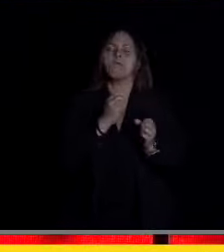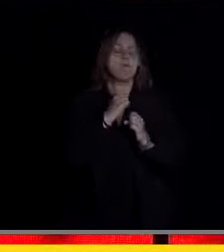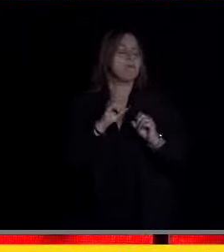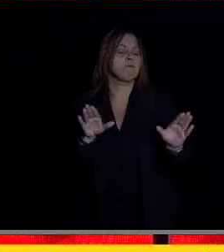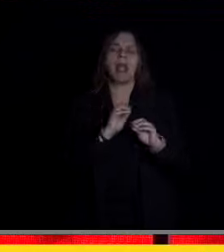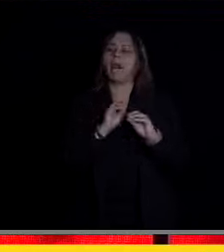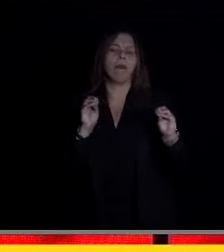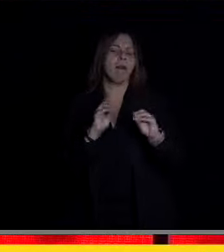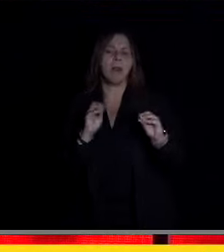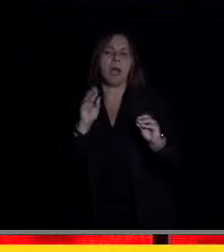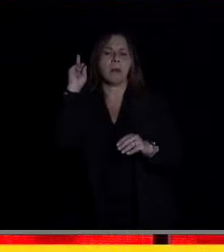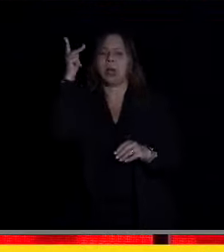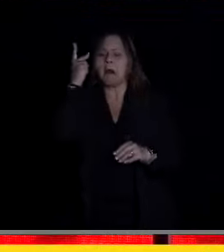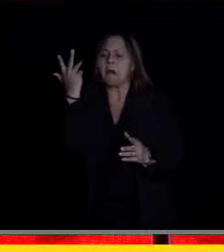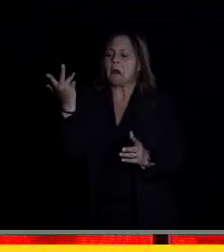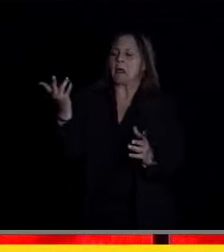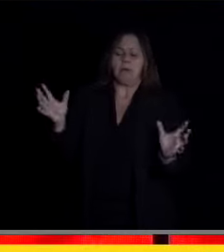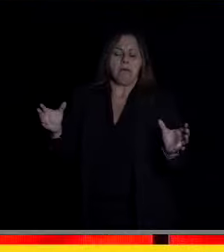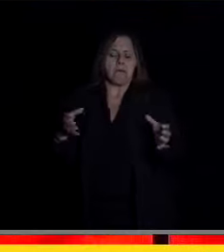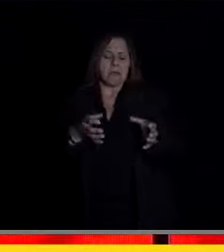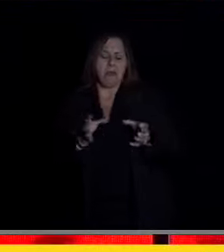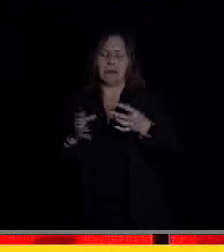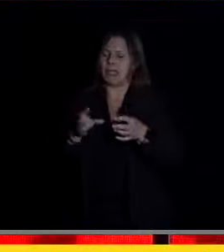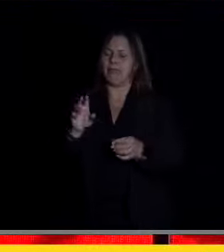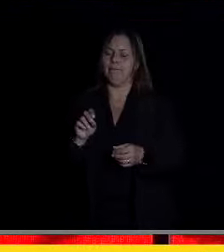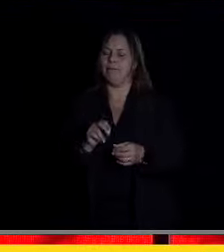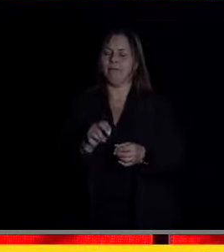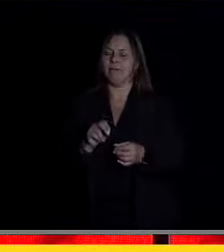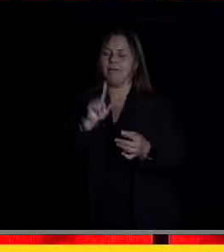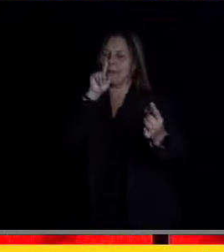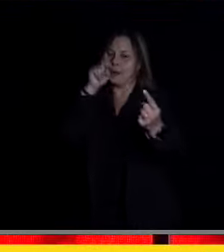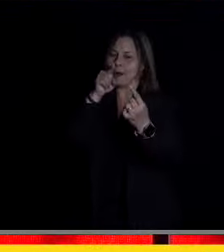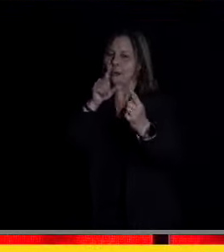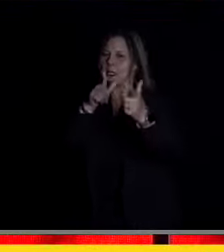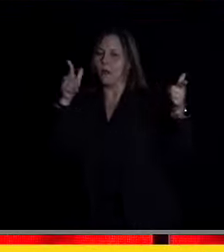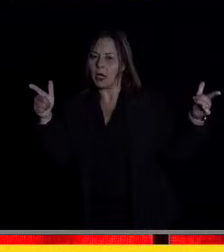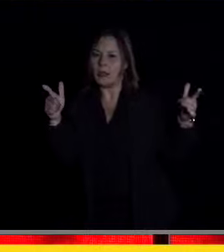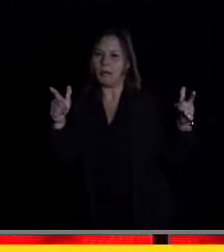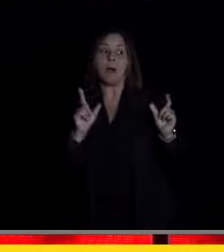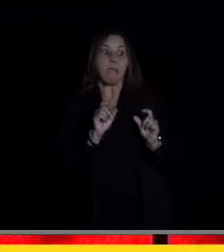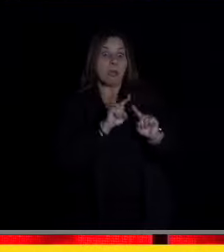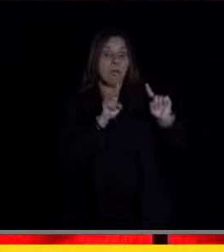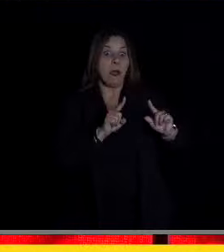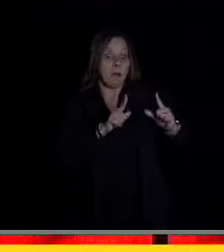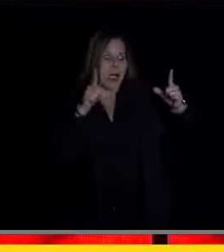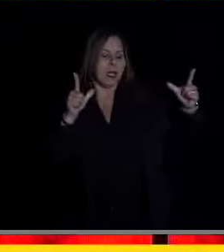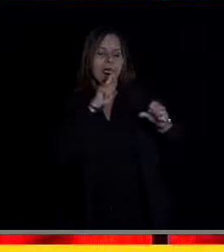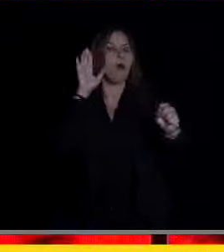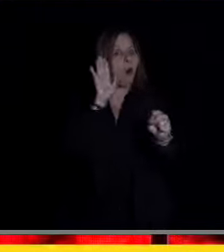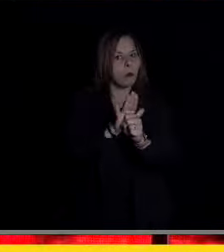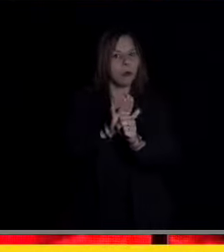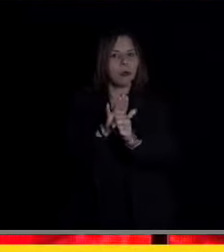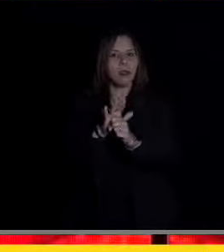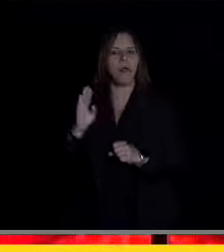partidos políticos. Los retos han sido grandes, pero más grande es el compromiso del señor alcalde con su